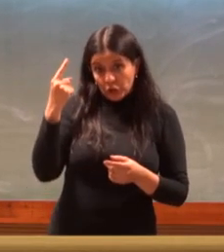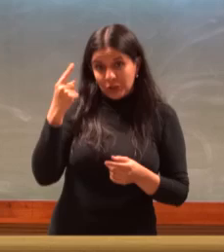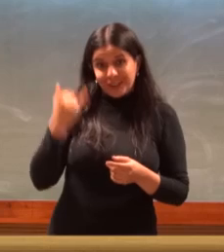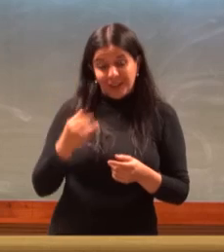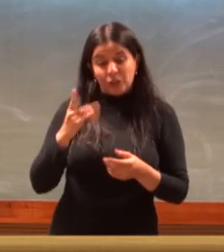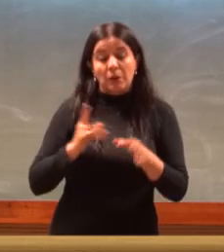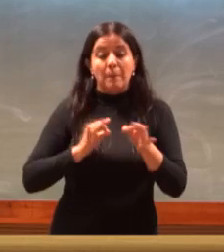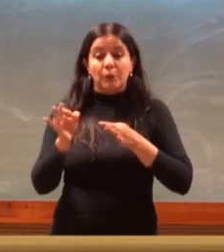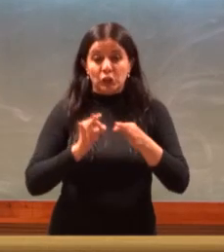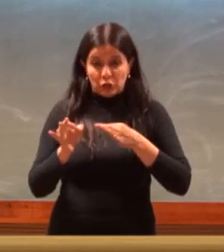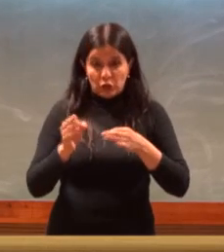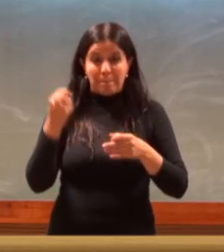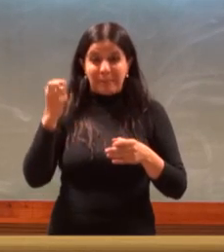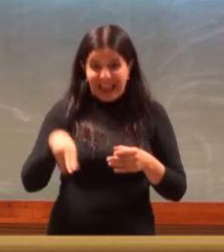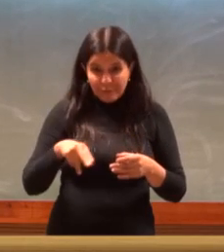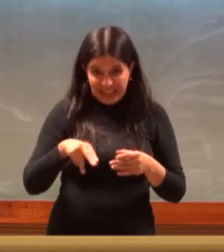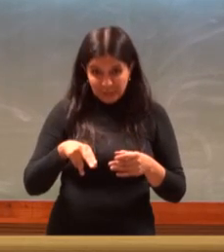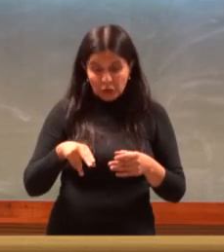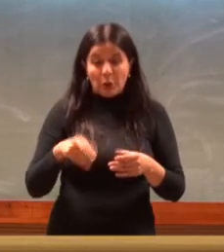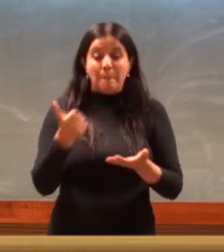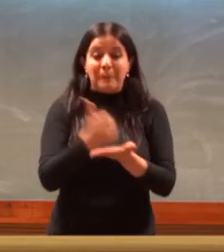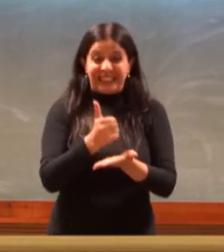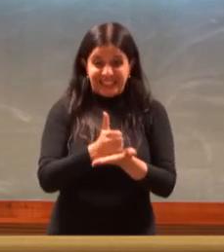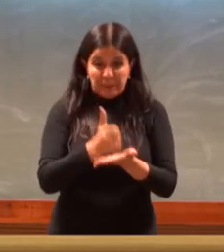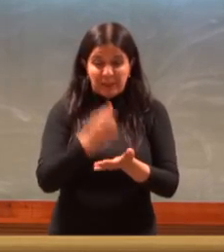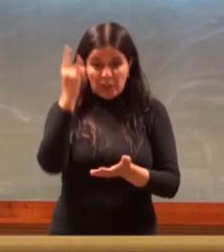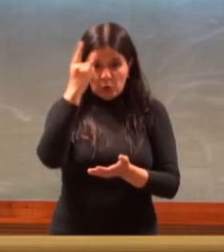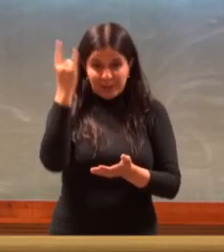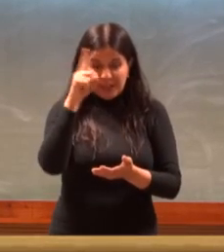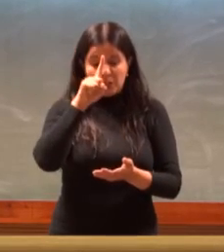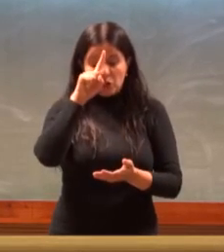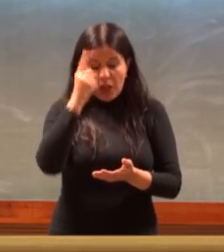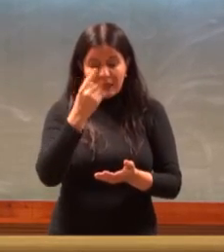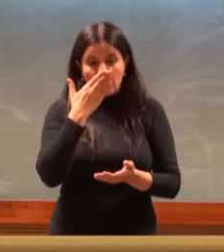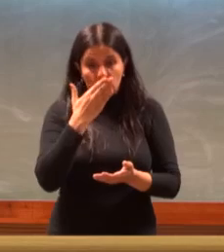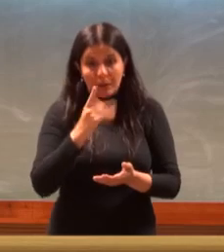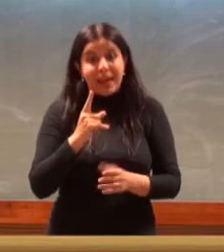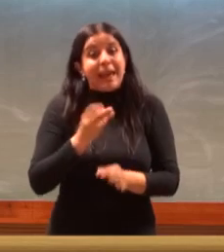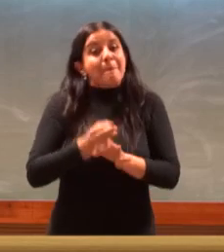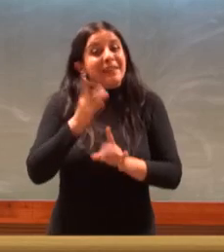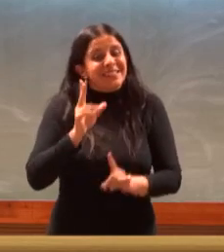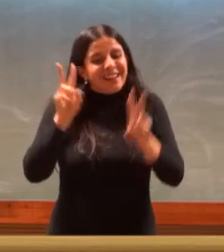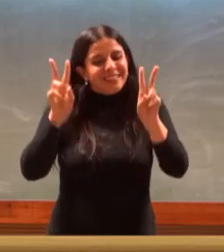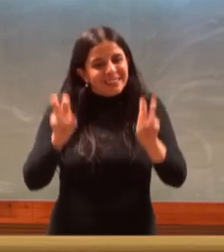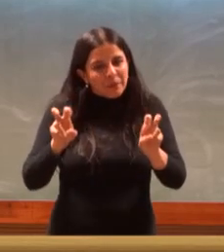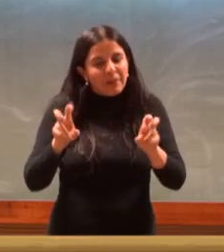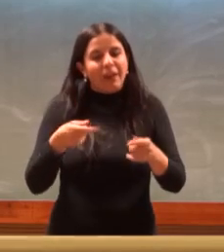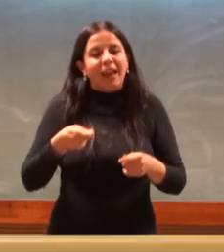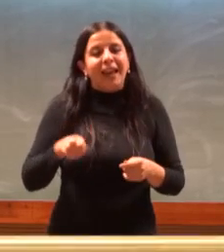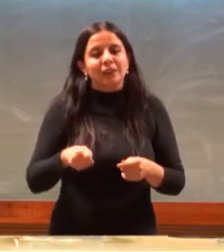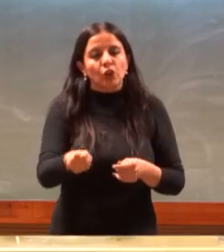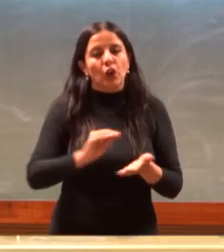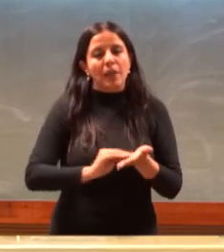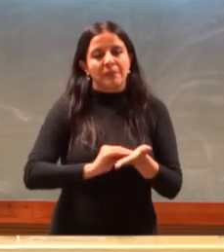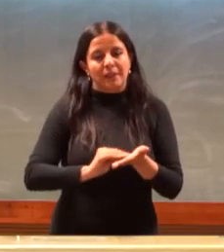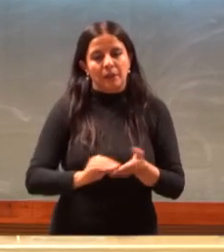proyecto actual de planificación participativa de la Universidad Nacional de Córdoba en especial en el aspecto de la gestión